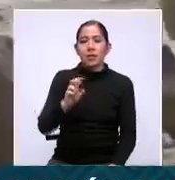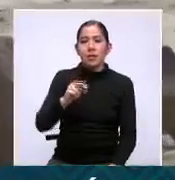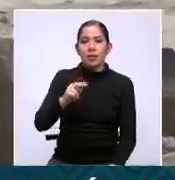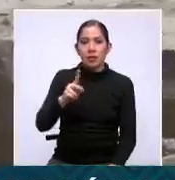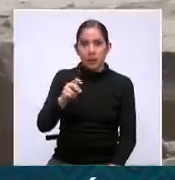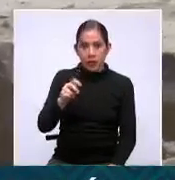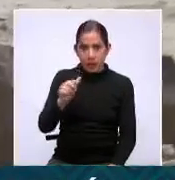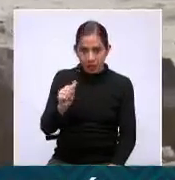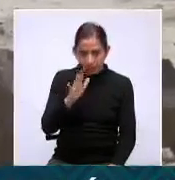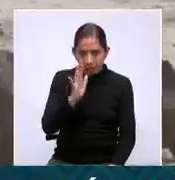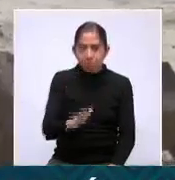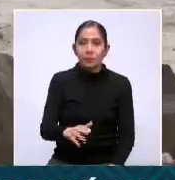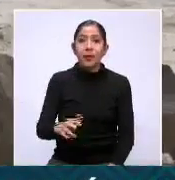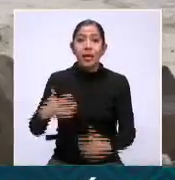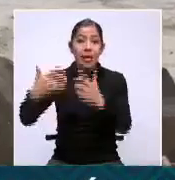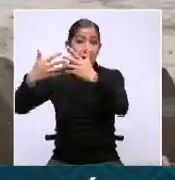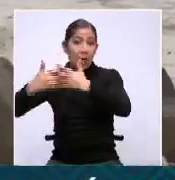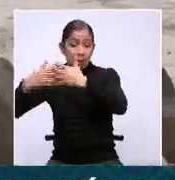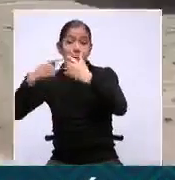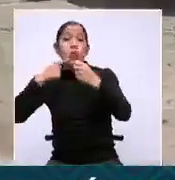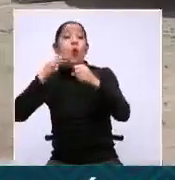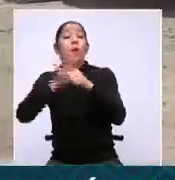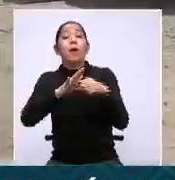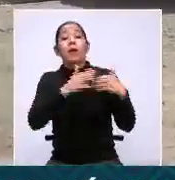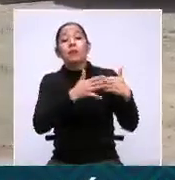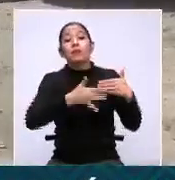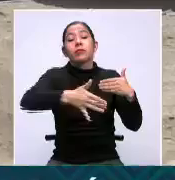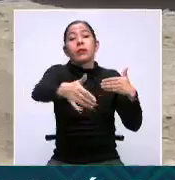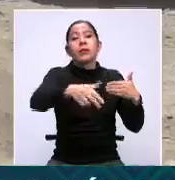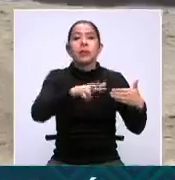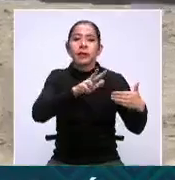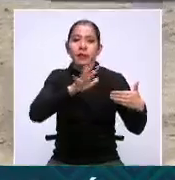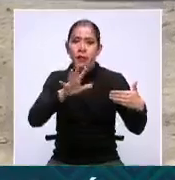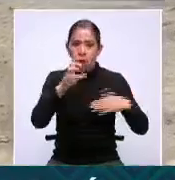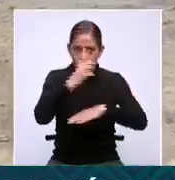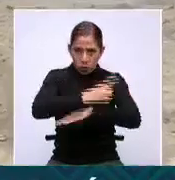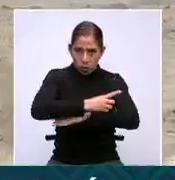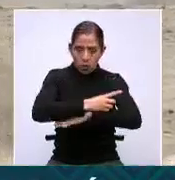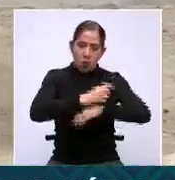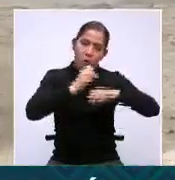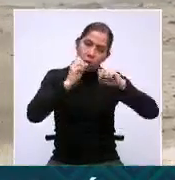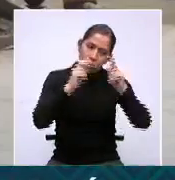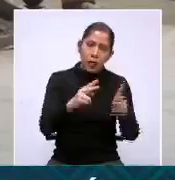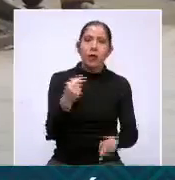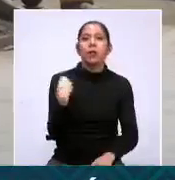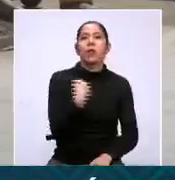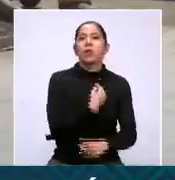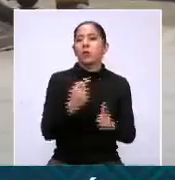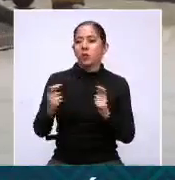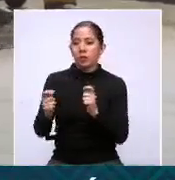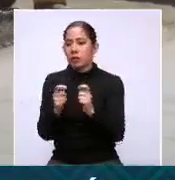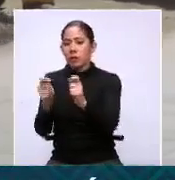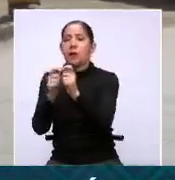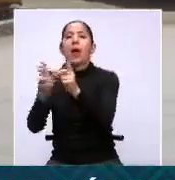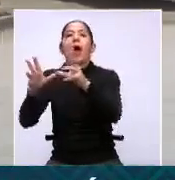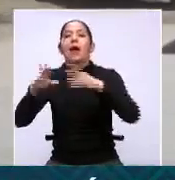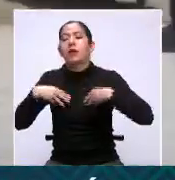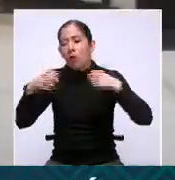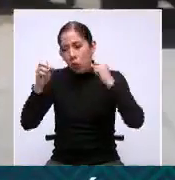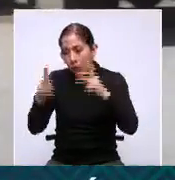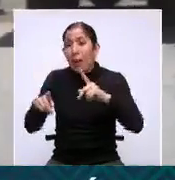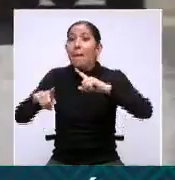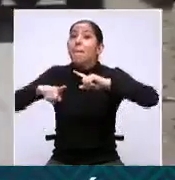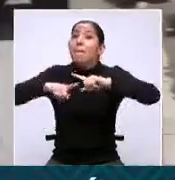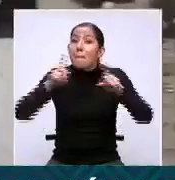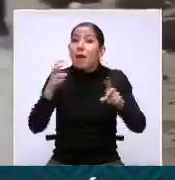la empresa 35 días. Asimismo, de que hemos aceptado el transporte también, está causando mucho trancadera, ¿no? Entonces, por